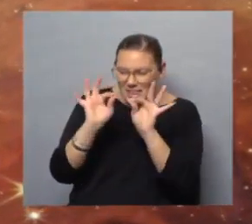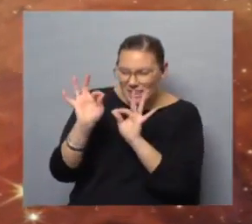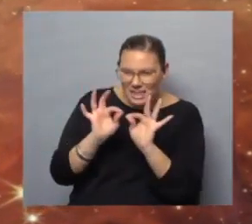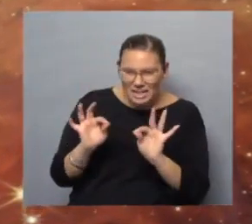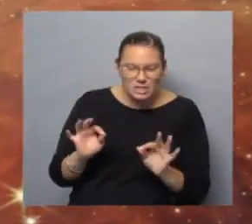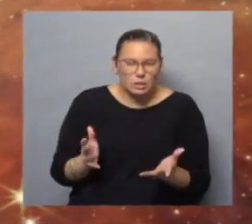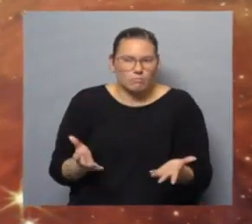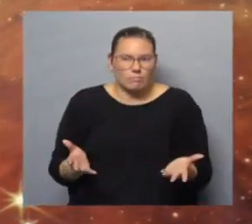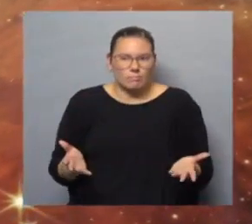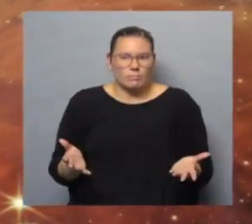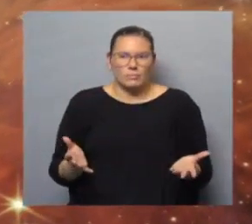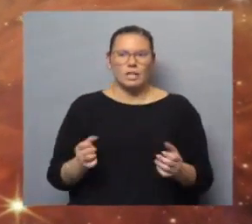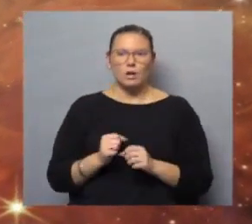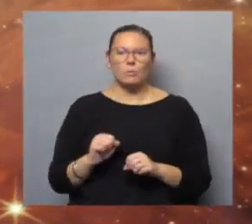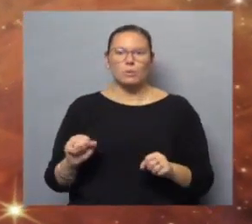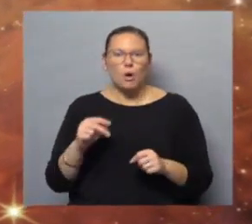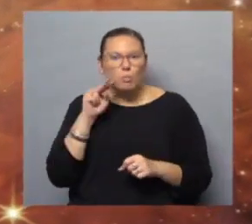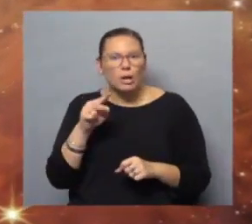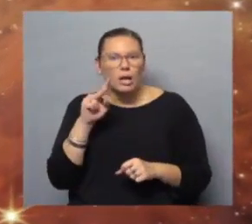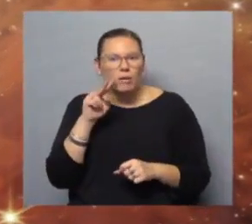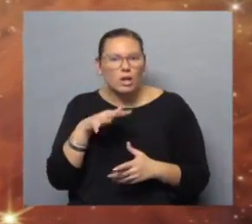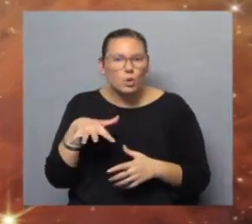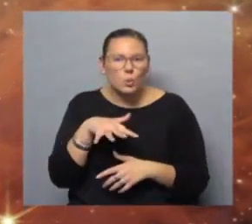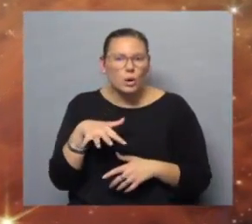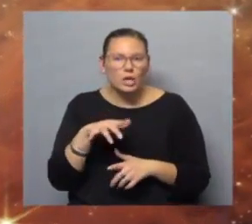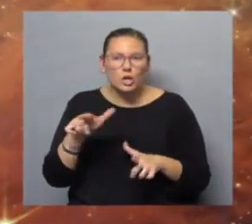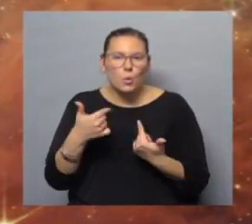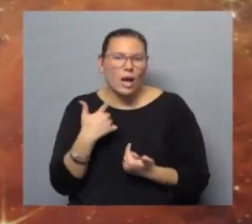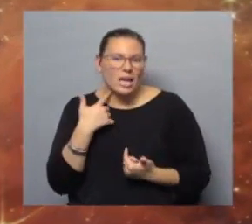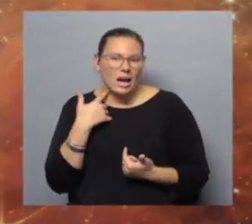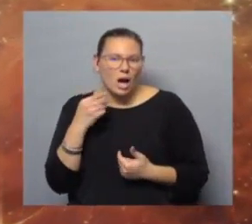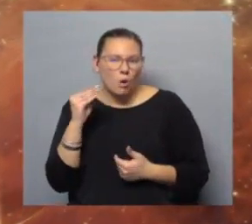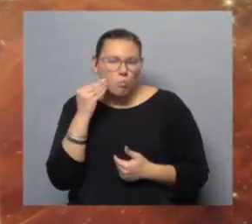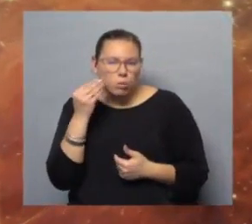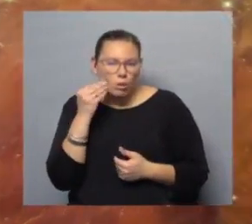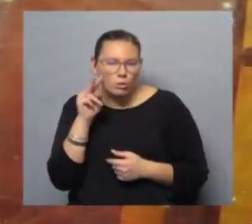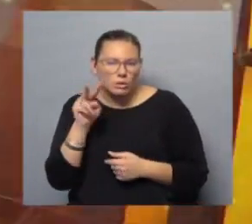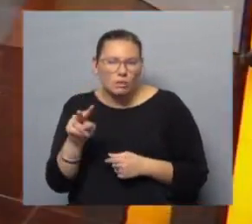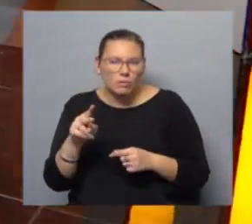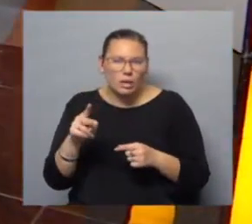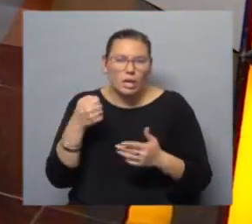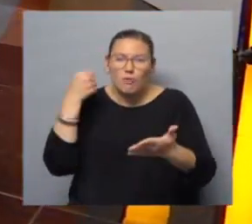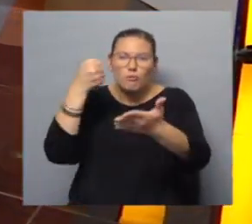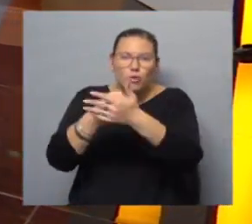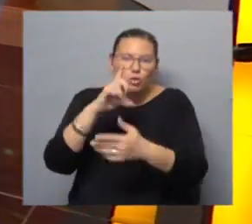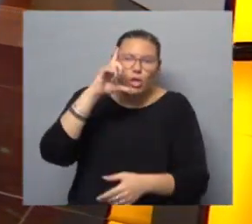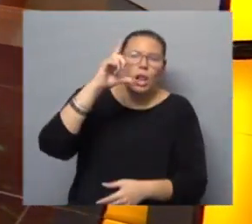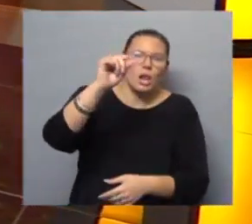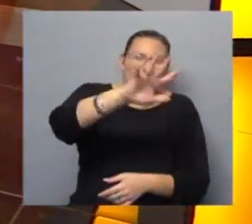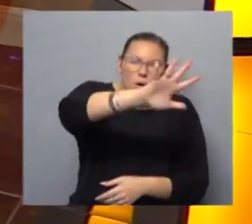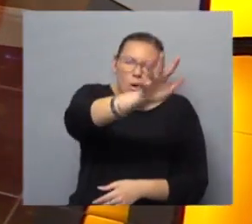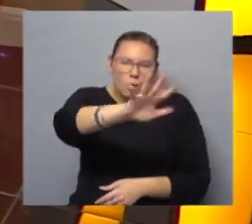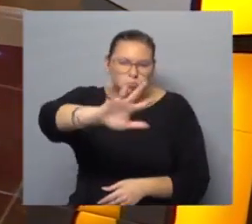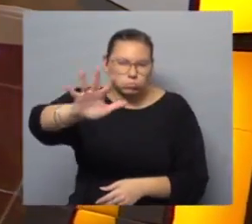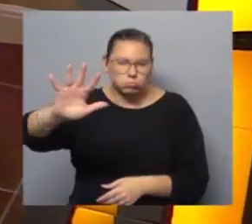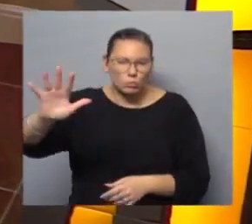bien decías, uno aprecia inclusive en los lugares donde no hay gas y polvo, se observan galaxias que están de fondo. O sea, uno, digamos,